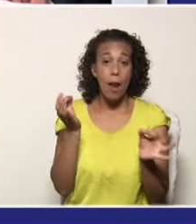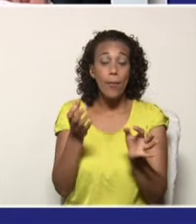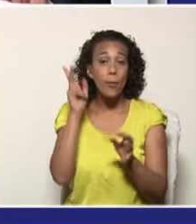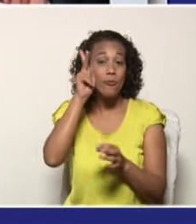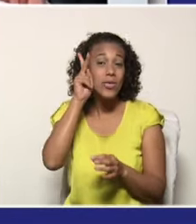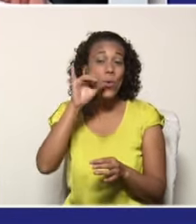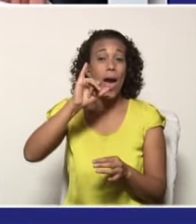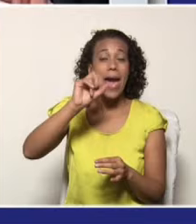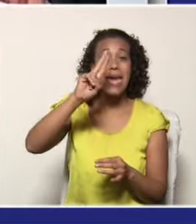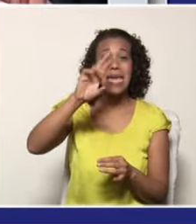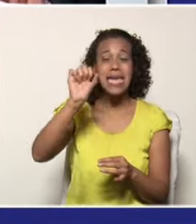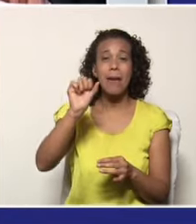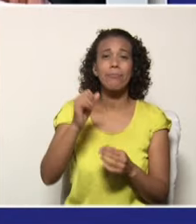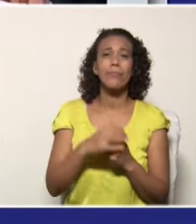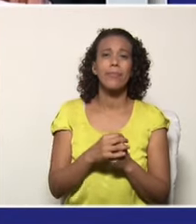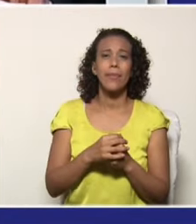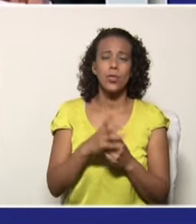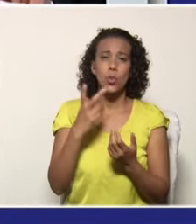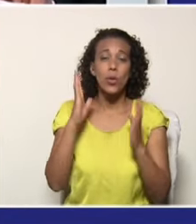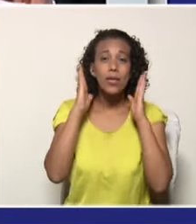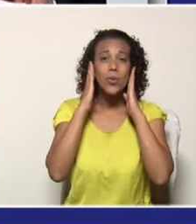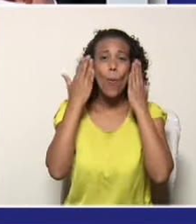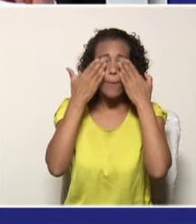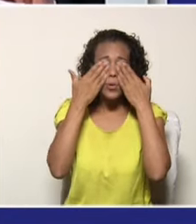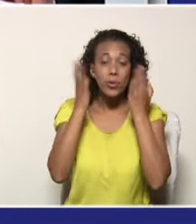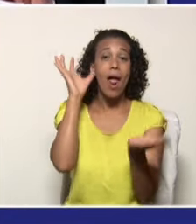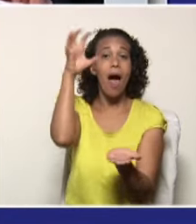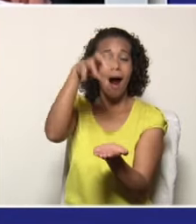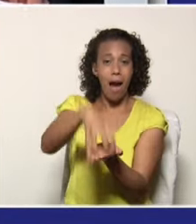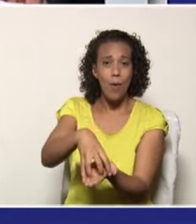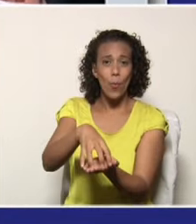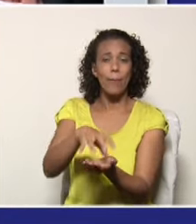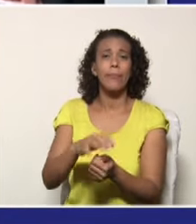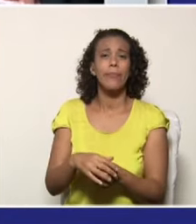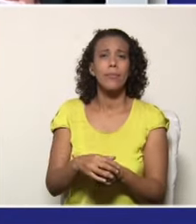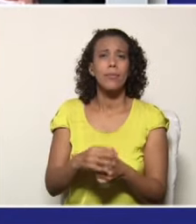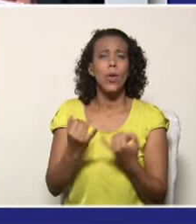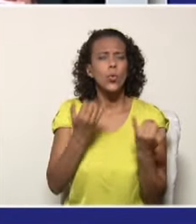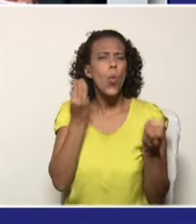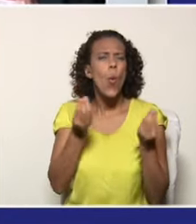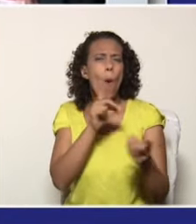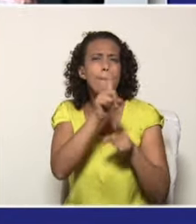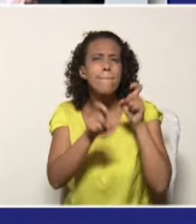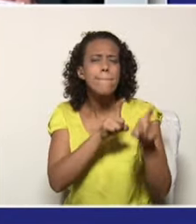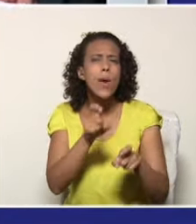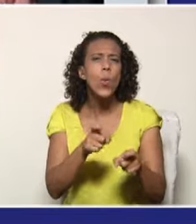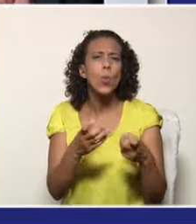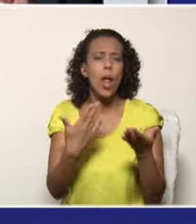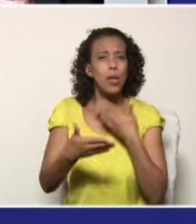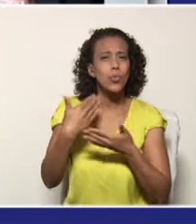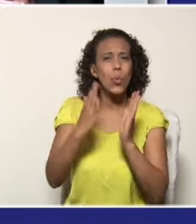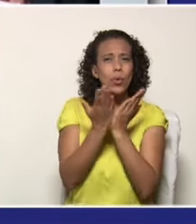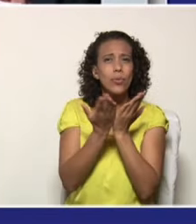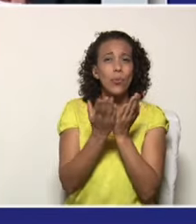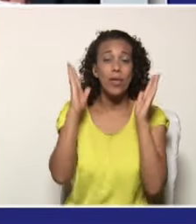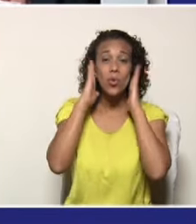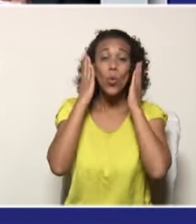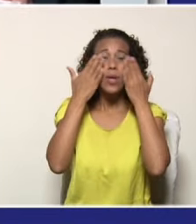Yuleidi Parra del Centro de Atención Integral de Deficiencia Visual del Estado de Aragua. En el día de hoy me complace compartir con ustedes la temática de